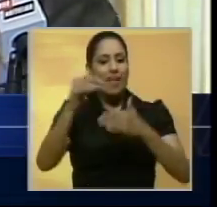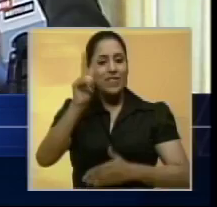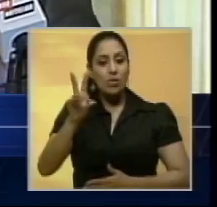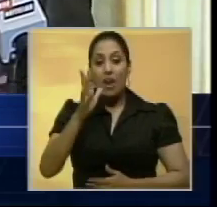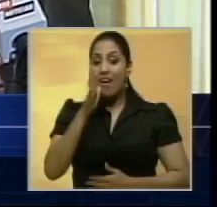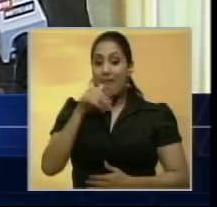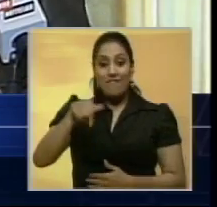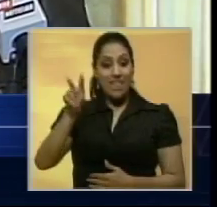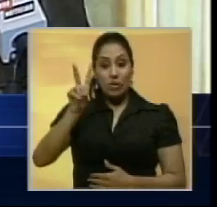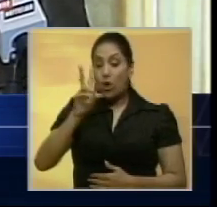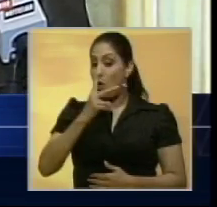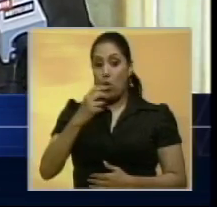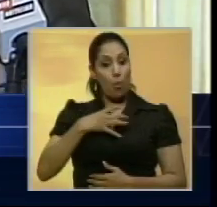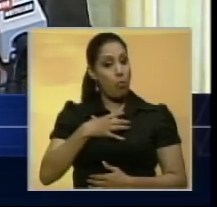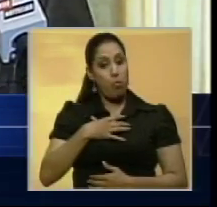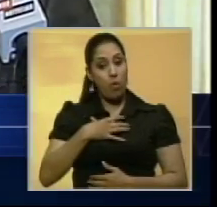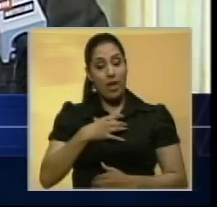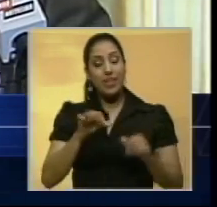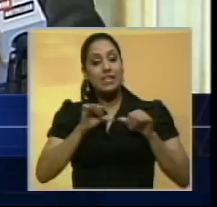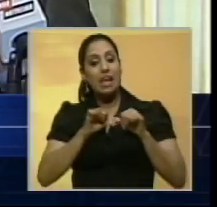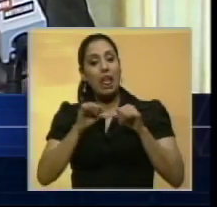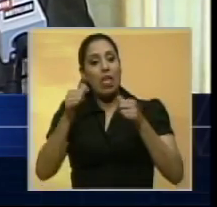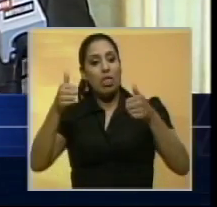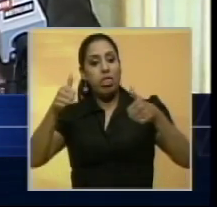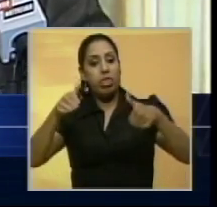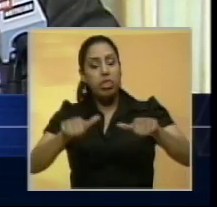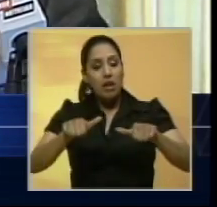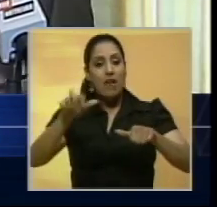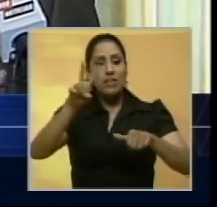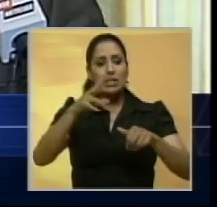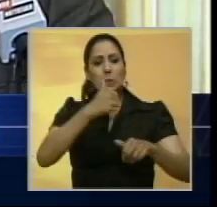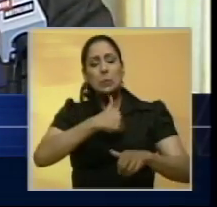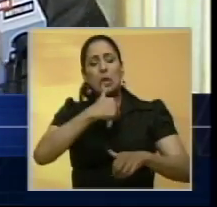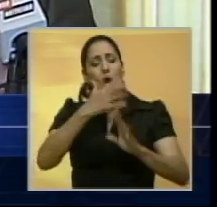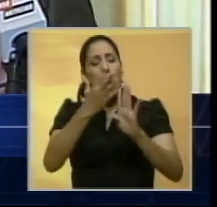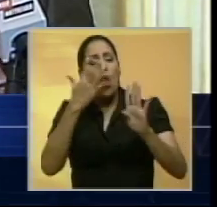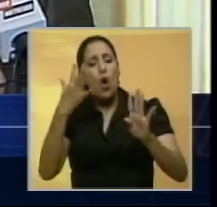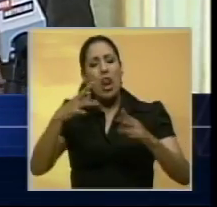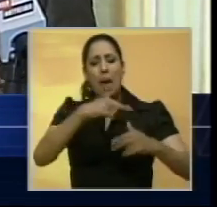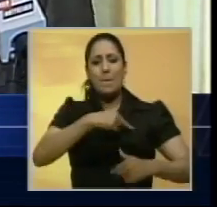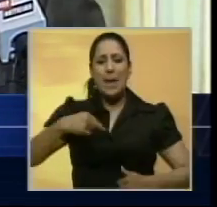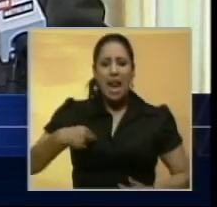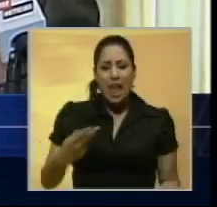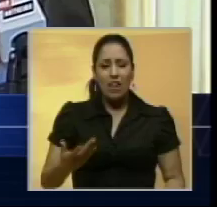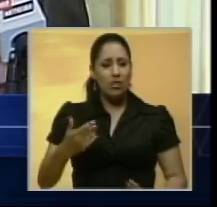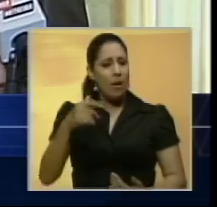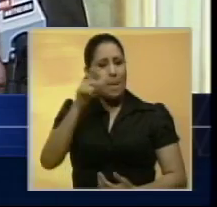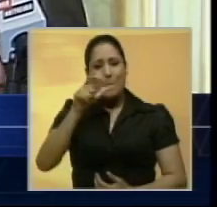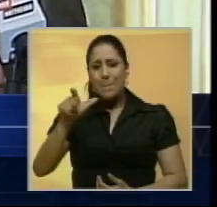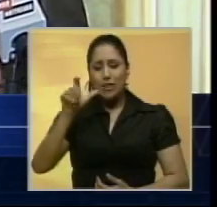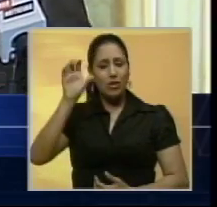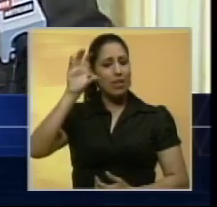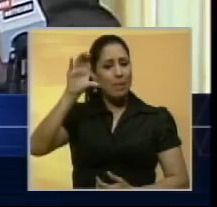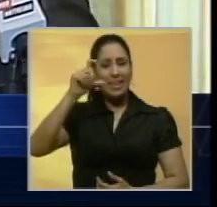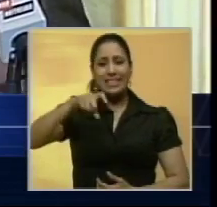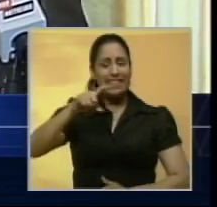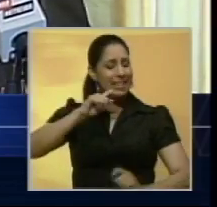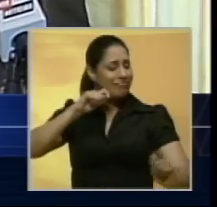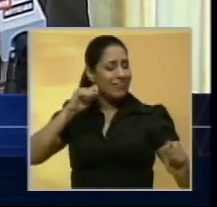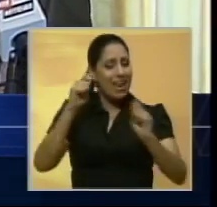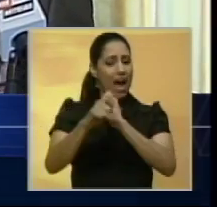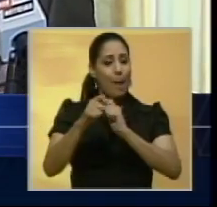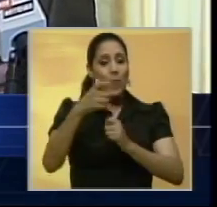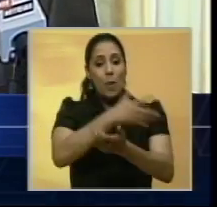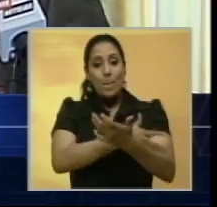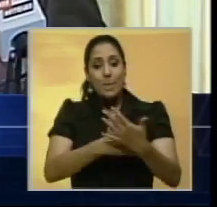Venezuela no puede continuar con esta Venezuela arruinada, de colas, de inseguridad. El país necesita un cambio. Millones